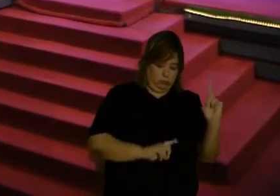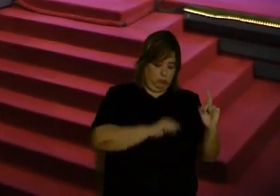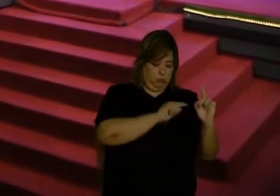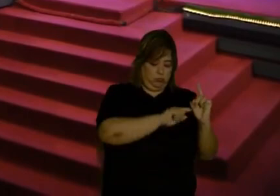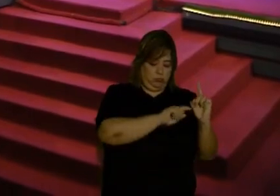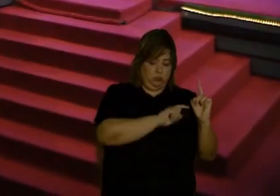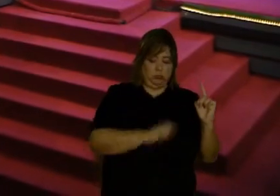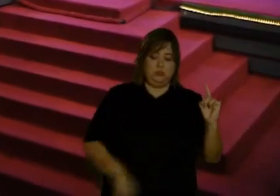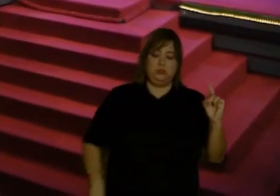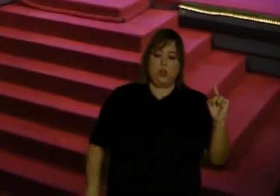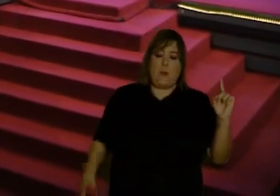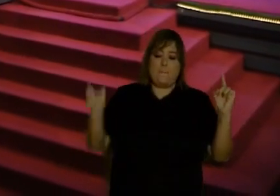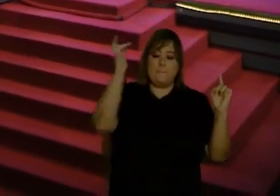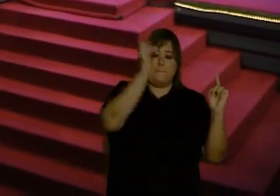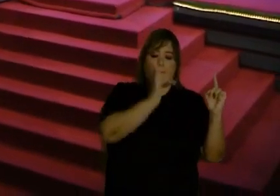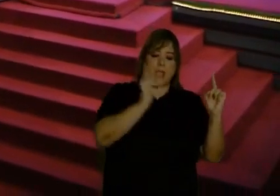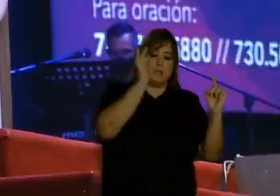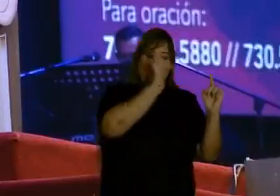entendieron?